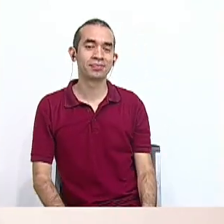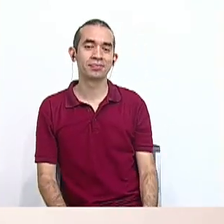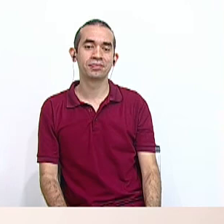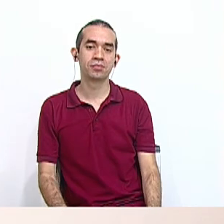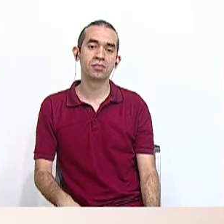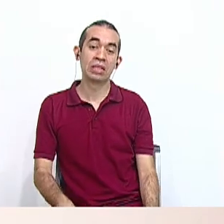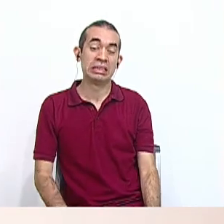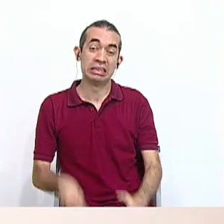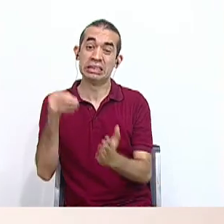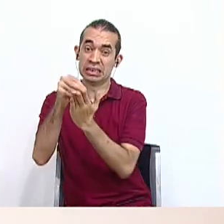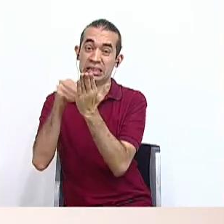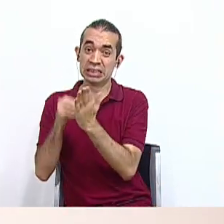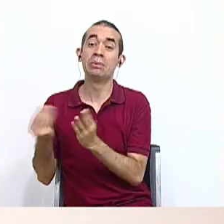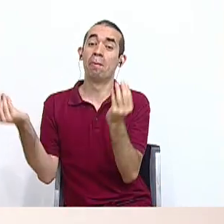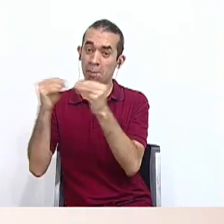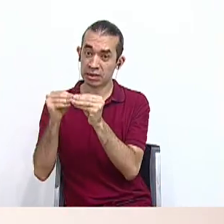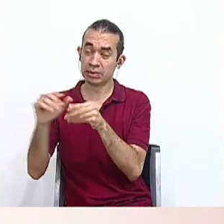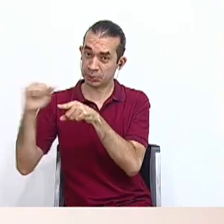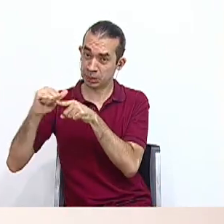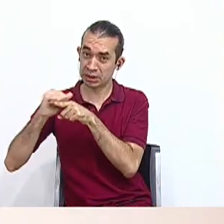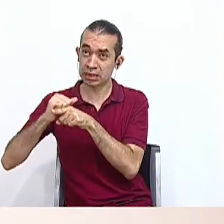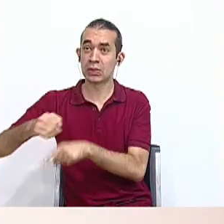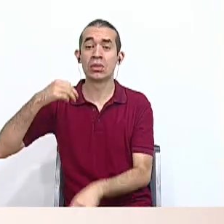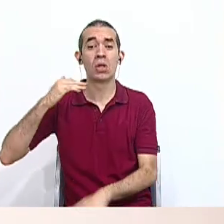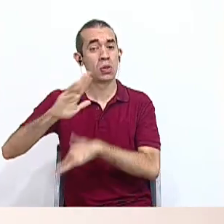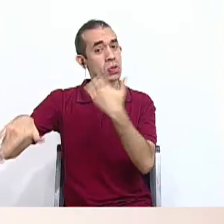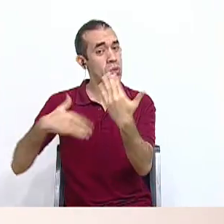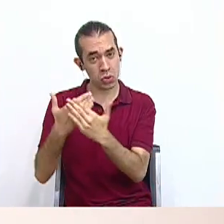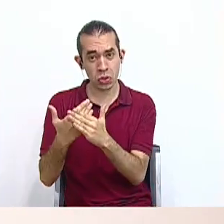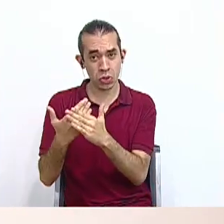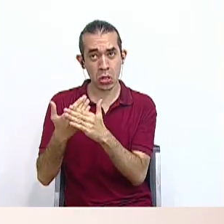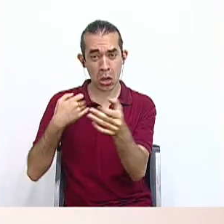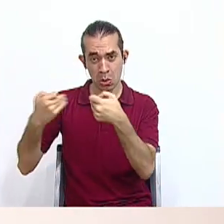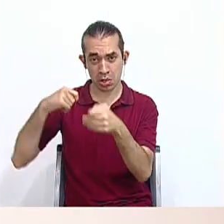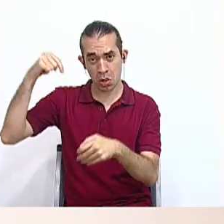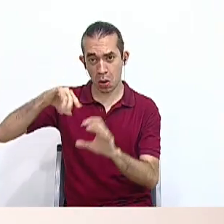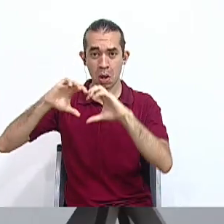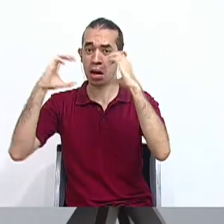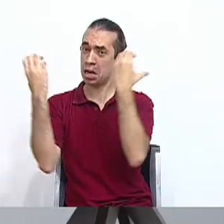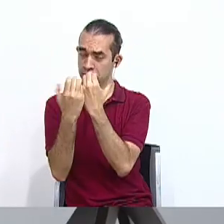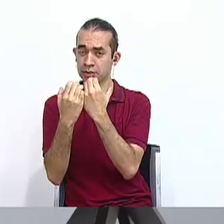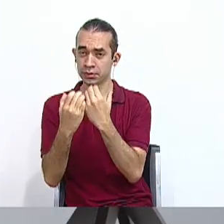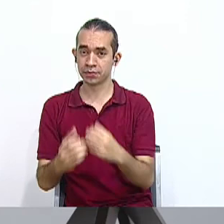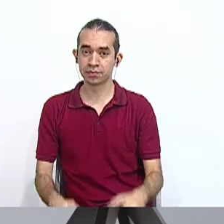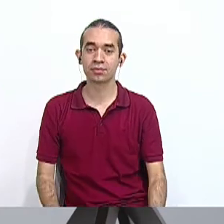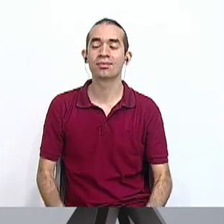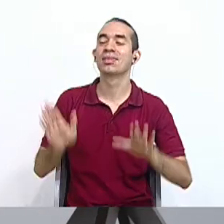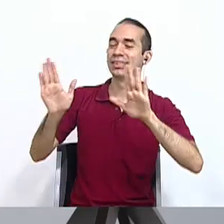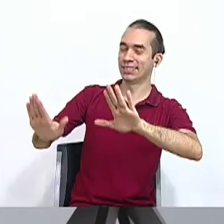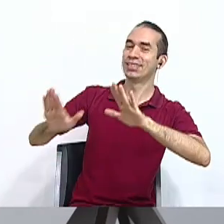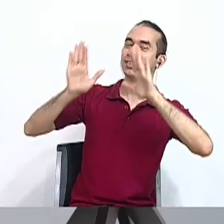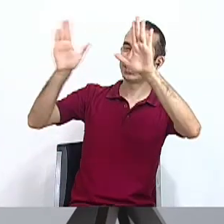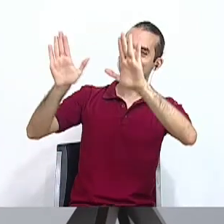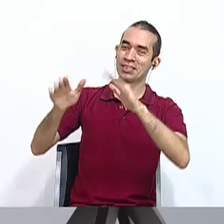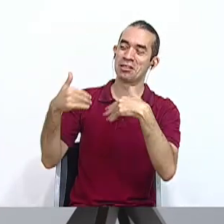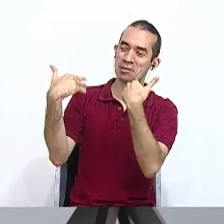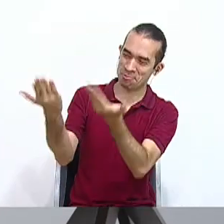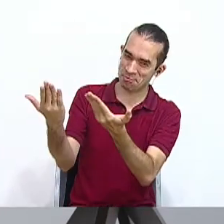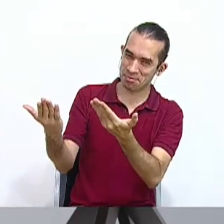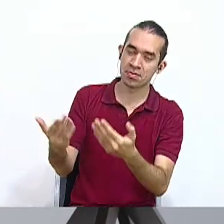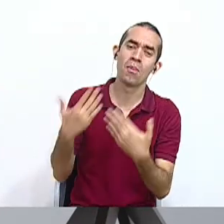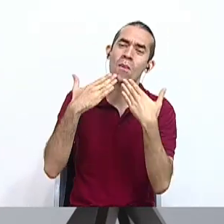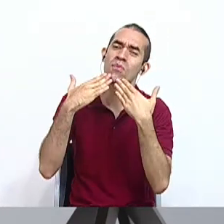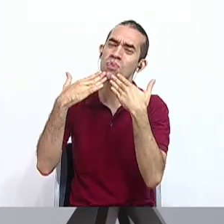Debo tomar más apuntes y debo practicar todo lo que se desarrolló en la clase de hoy. Excelente, Montserrat. Te